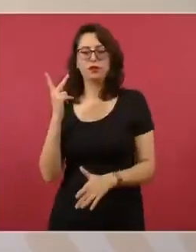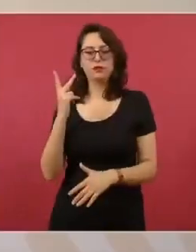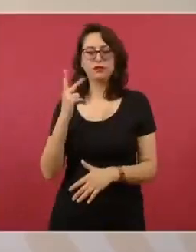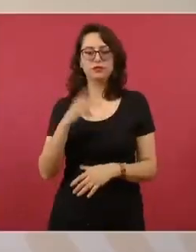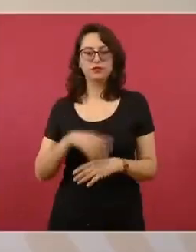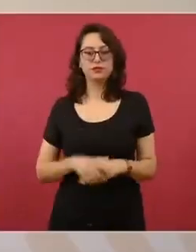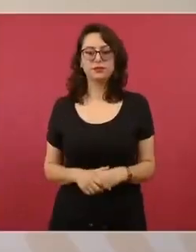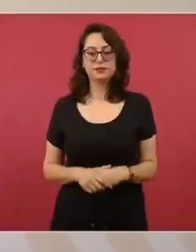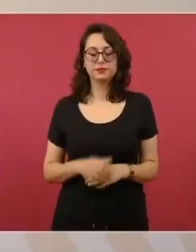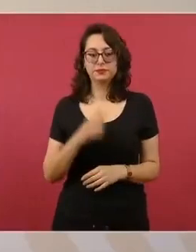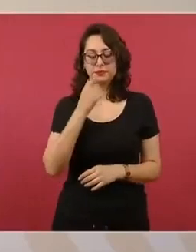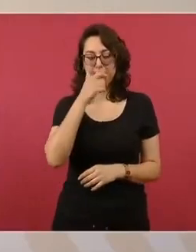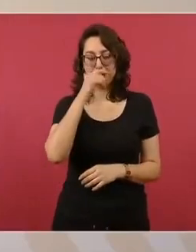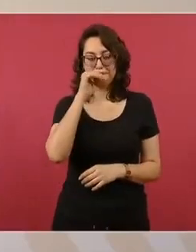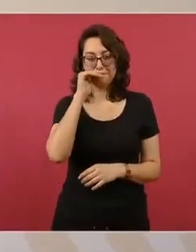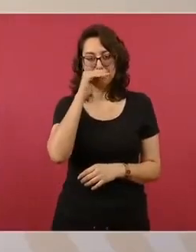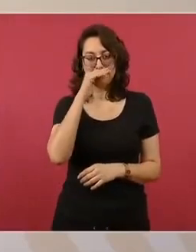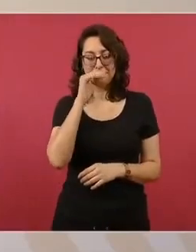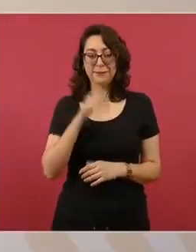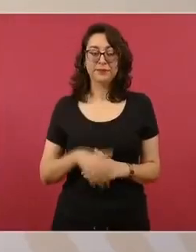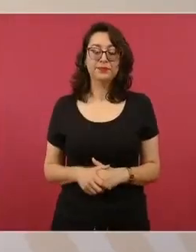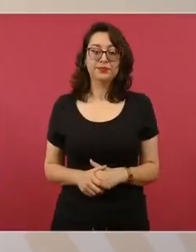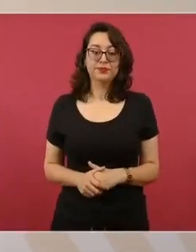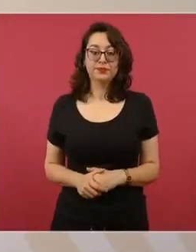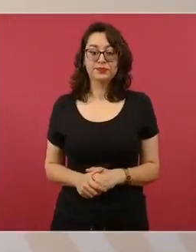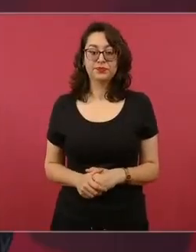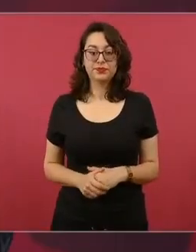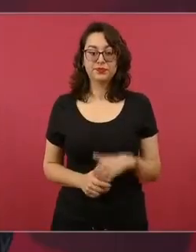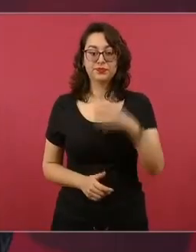Ya lo he dicho, pues.